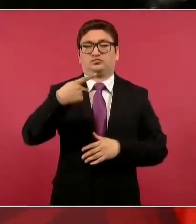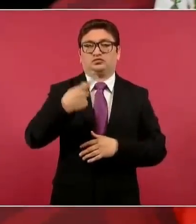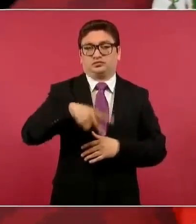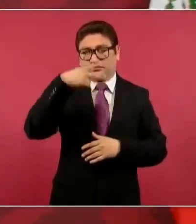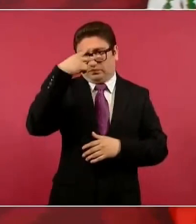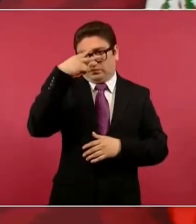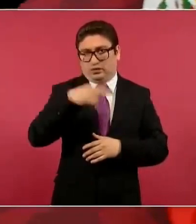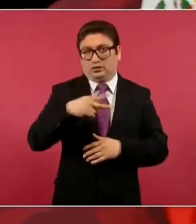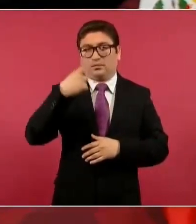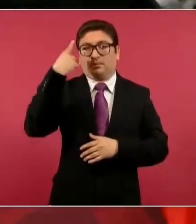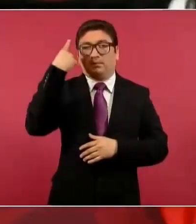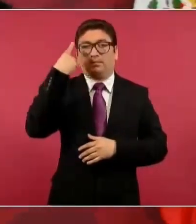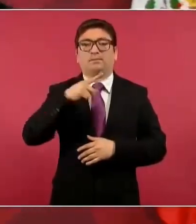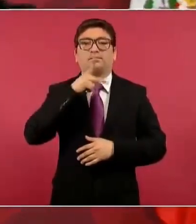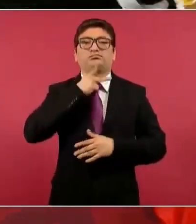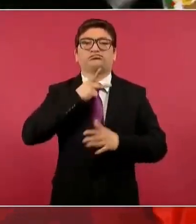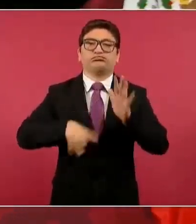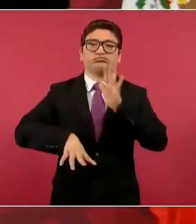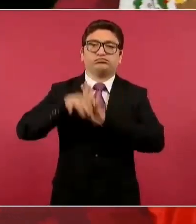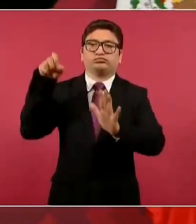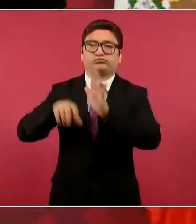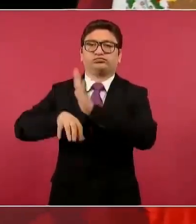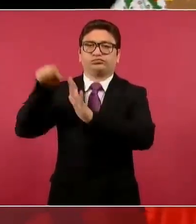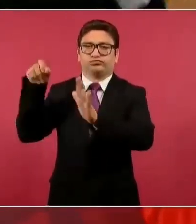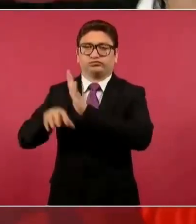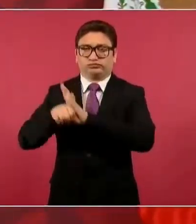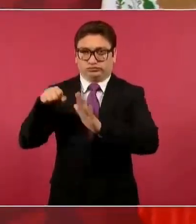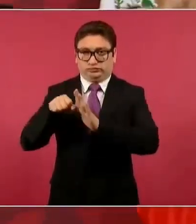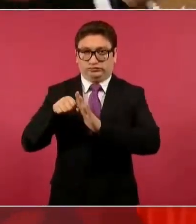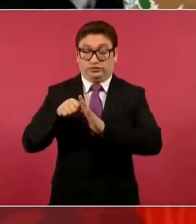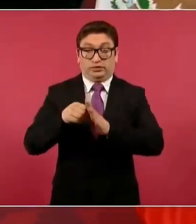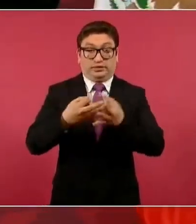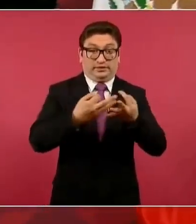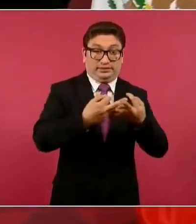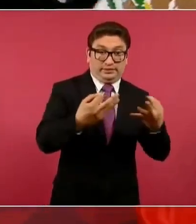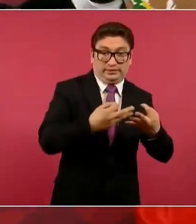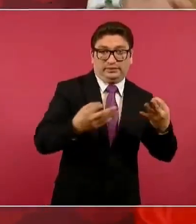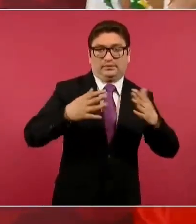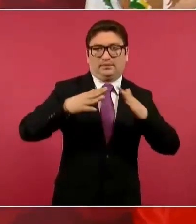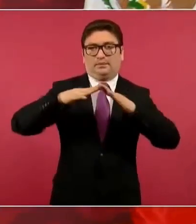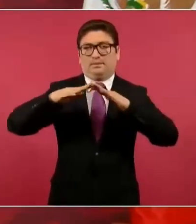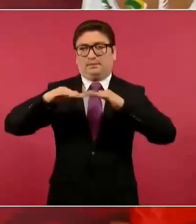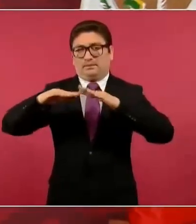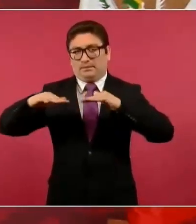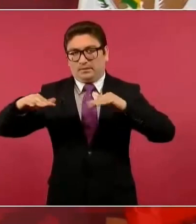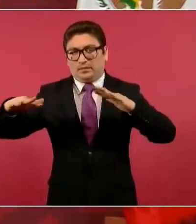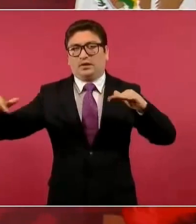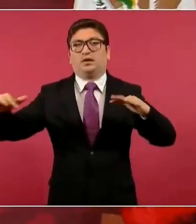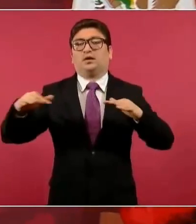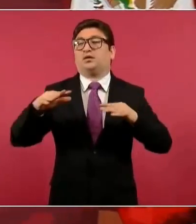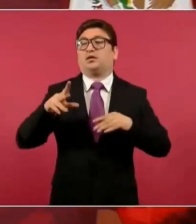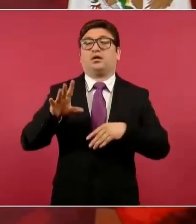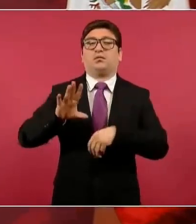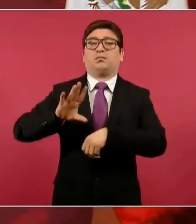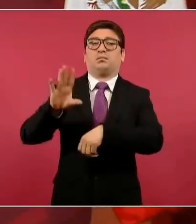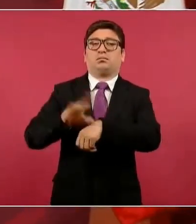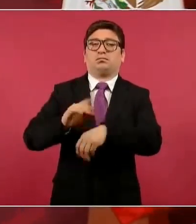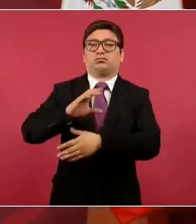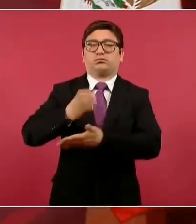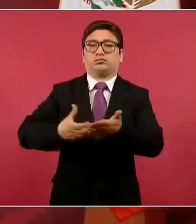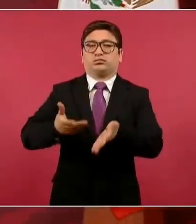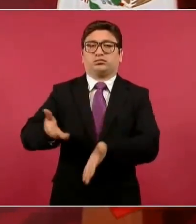bloques en tierra y en mar que fueron concesionados.